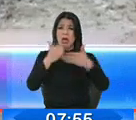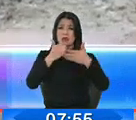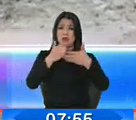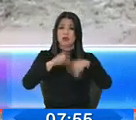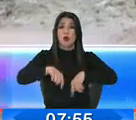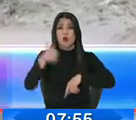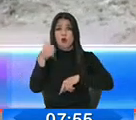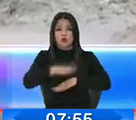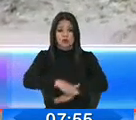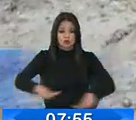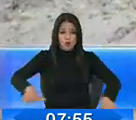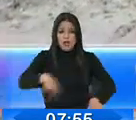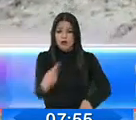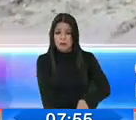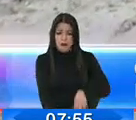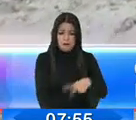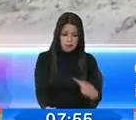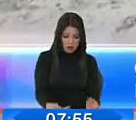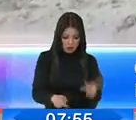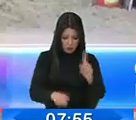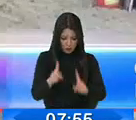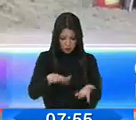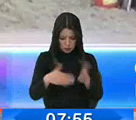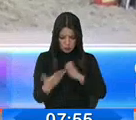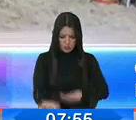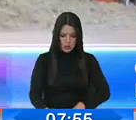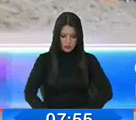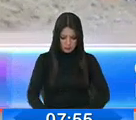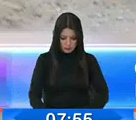en el suelo ya habían perdido la vida.